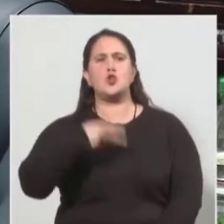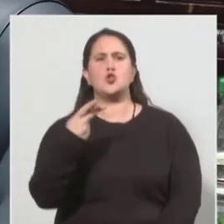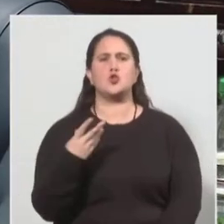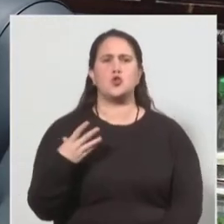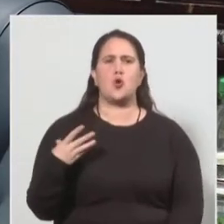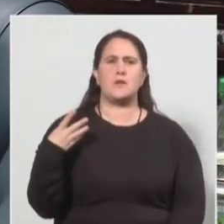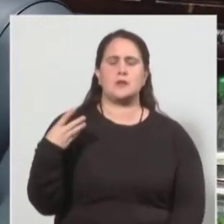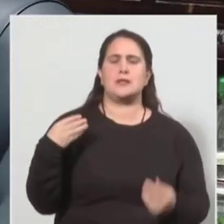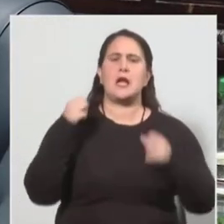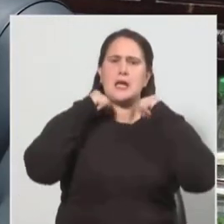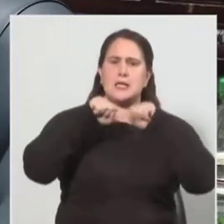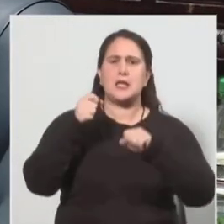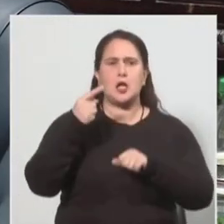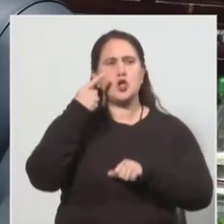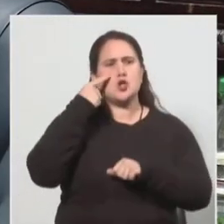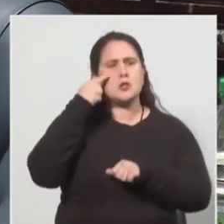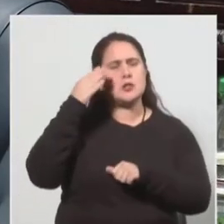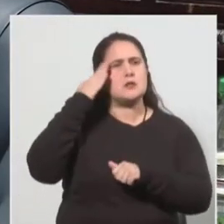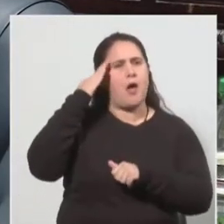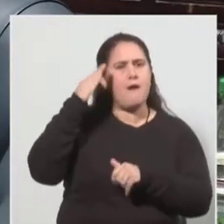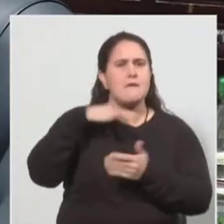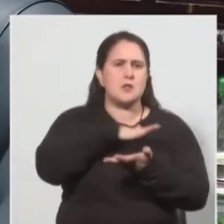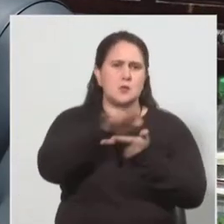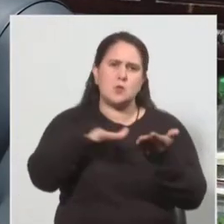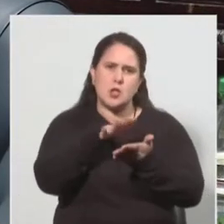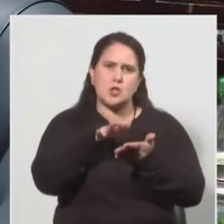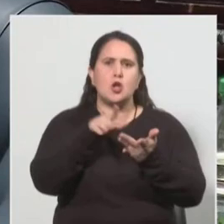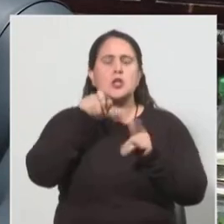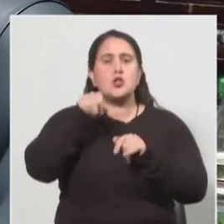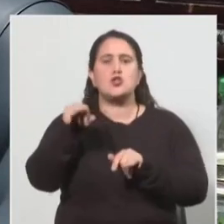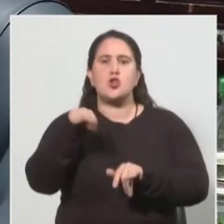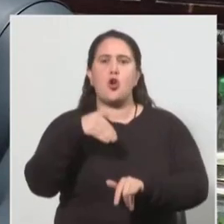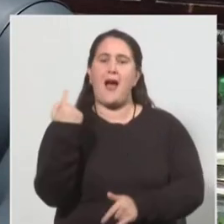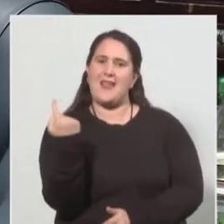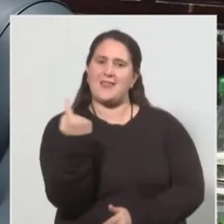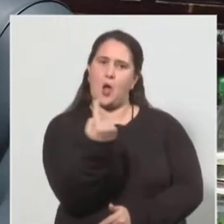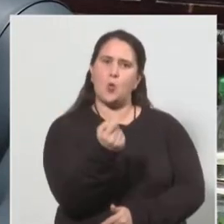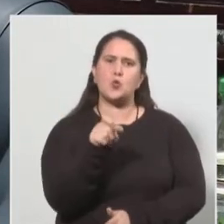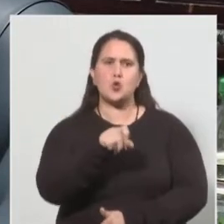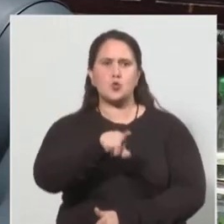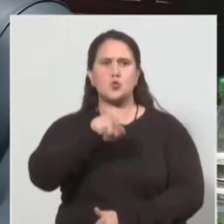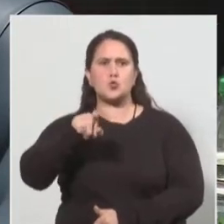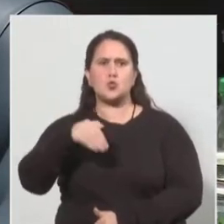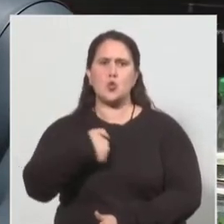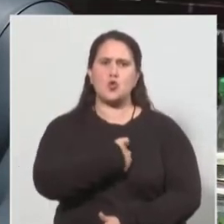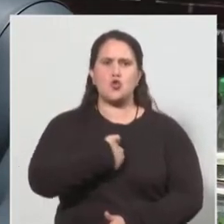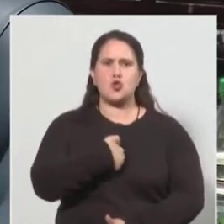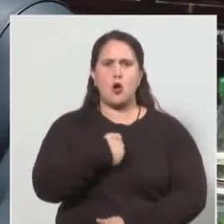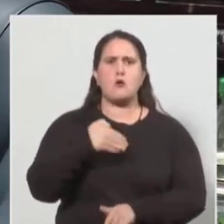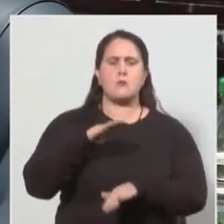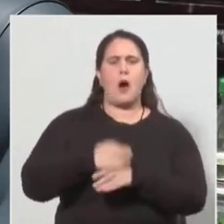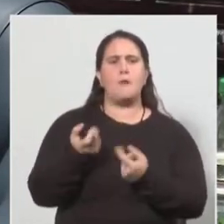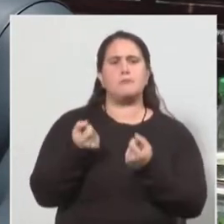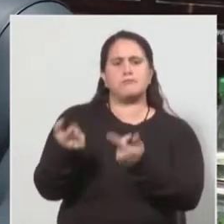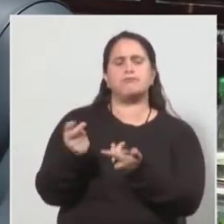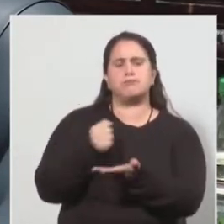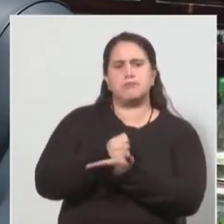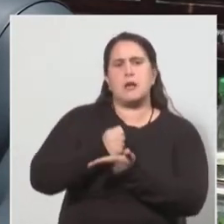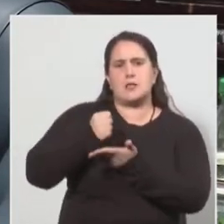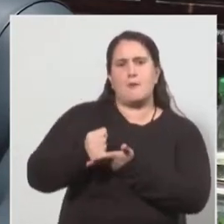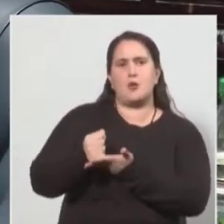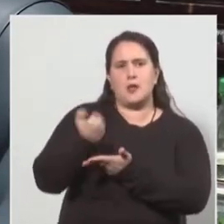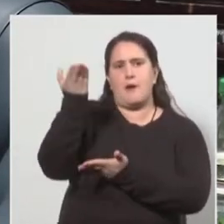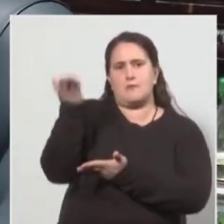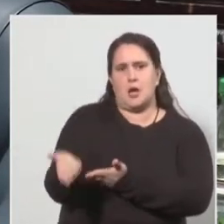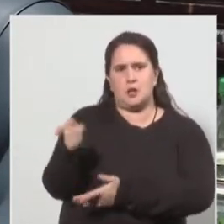subsecretarios tomaron conocimiento del caso y cuál fue el papel de cada uno en el proceso de expedición y entrega